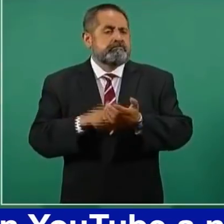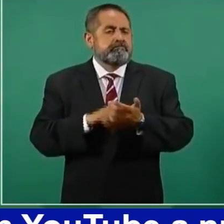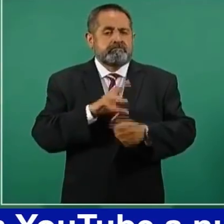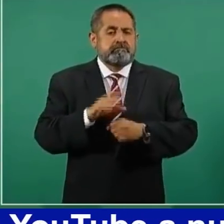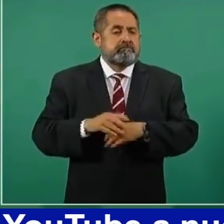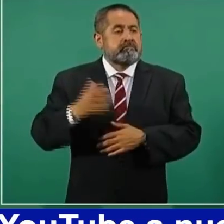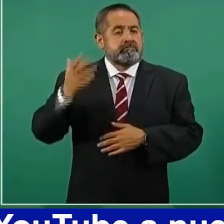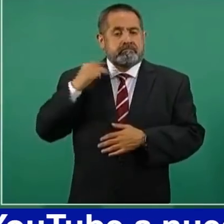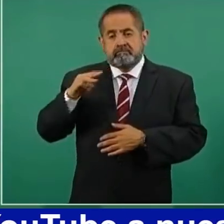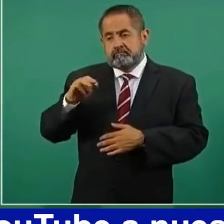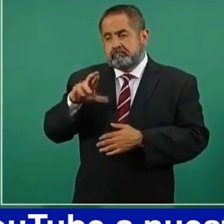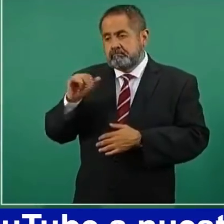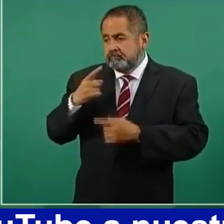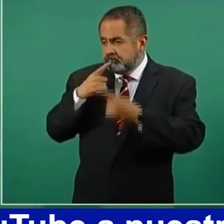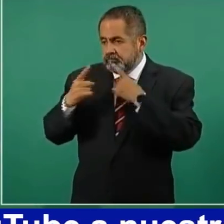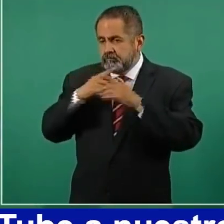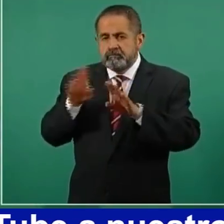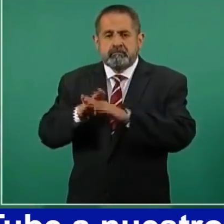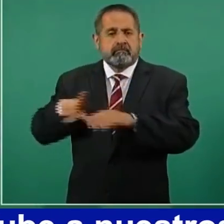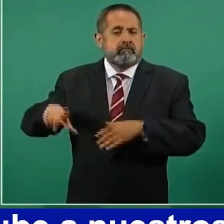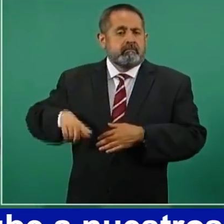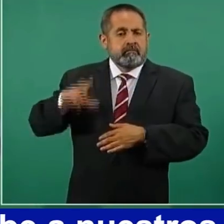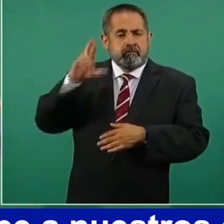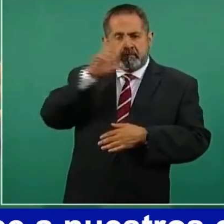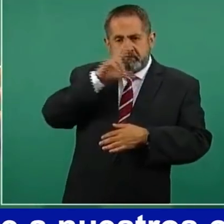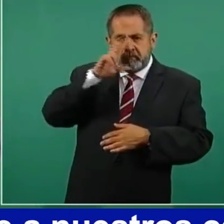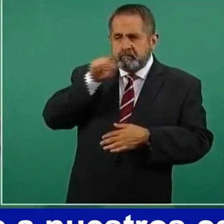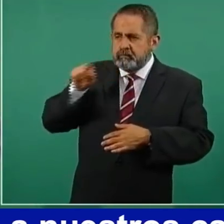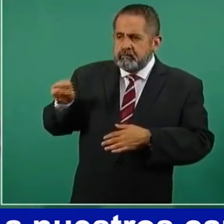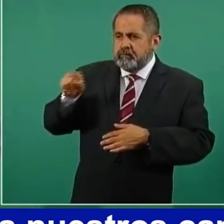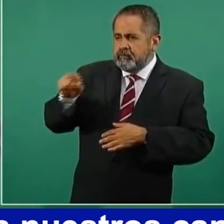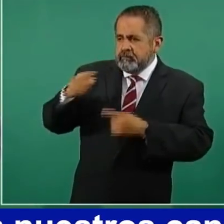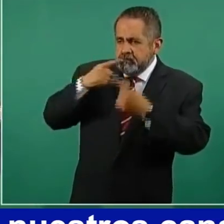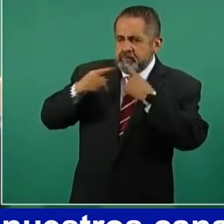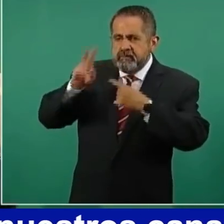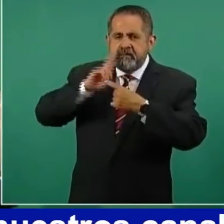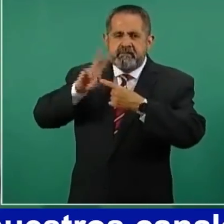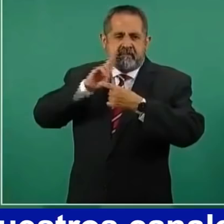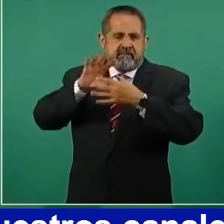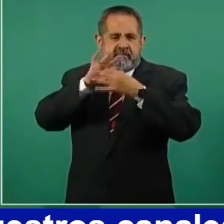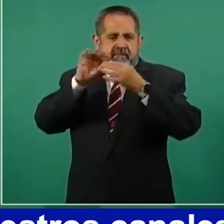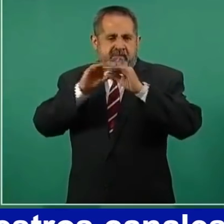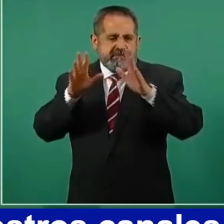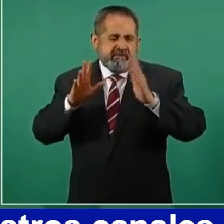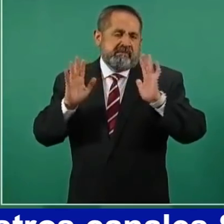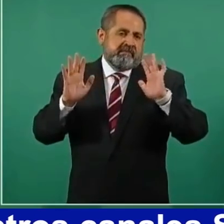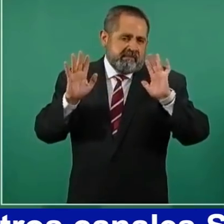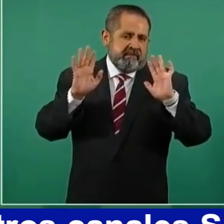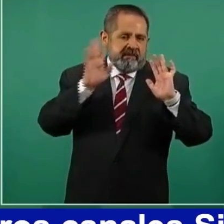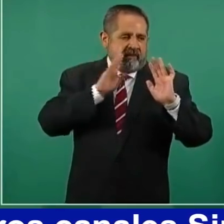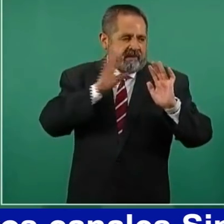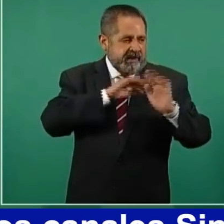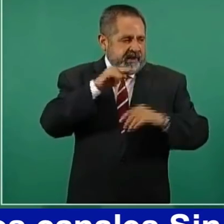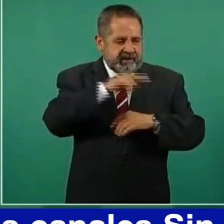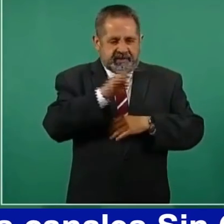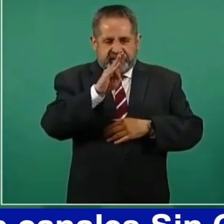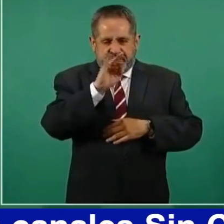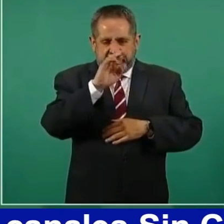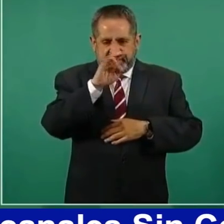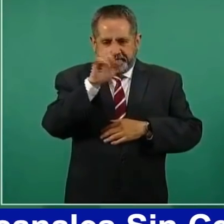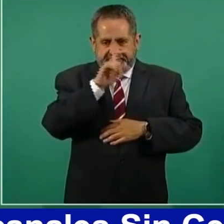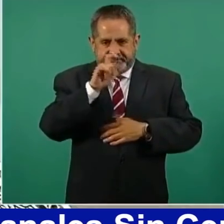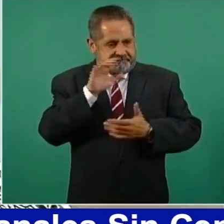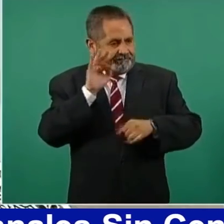con el gobierno ruso y con el Fondo Ruso de Inversión para este propósito. Entonces, hay manera de rescatar a Birmex. Consideramos